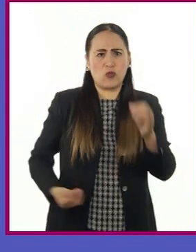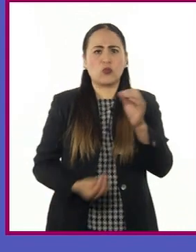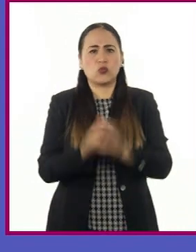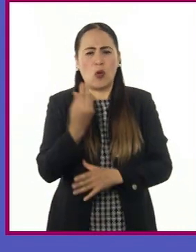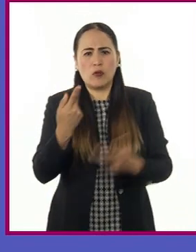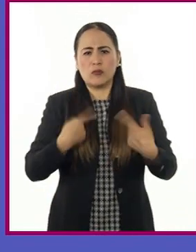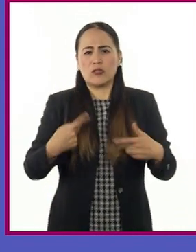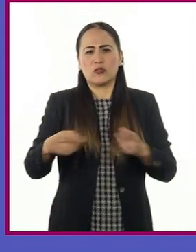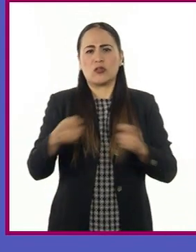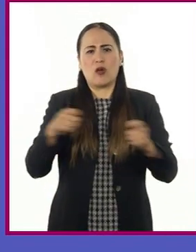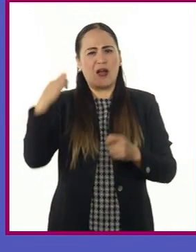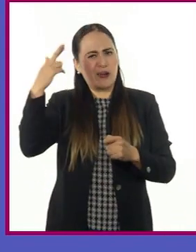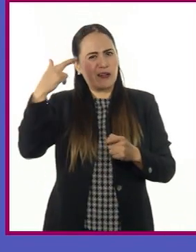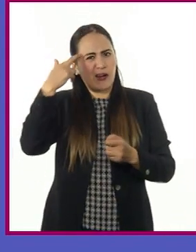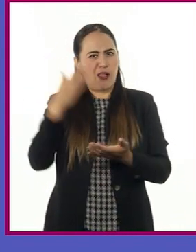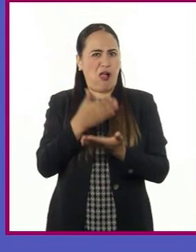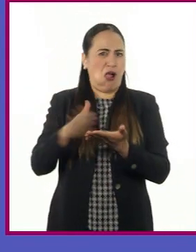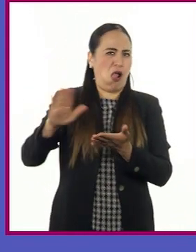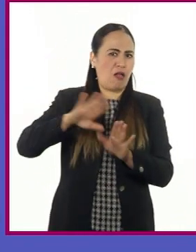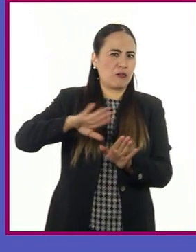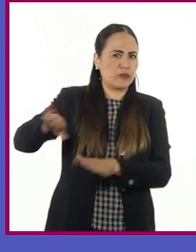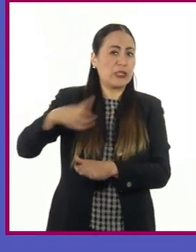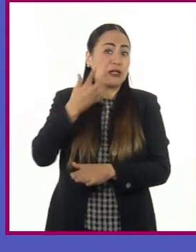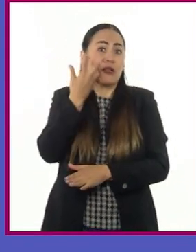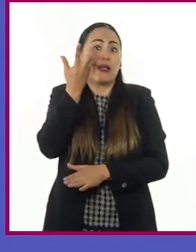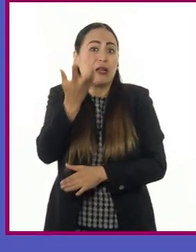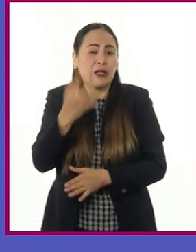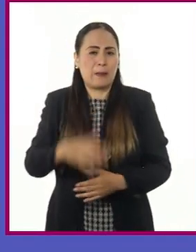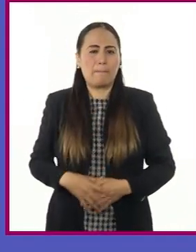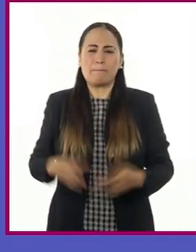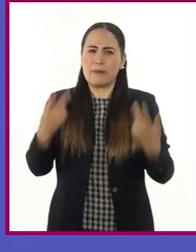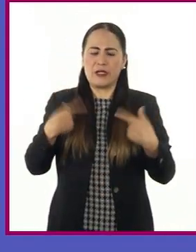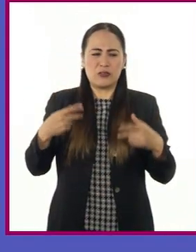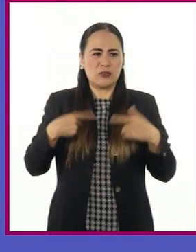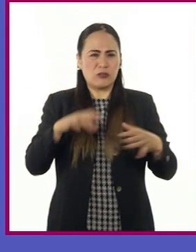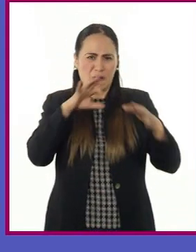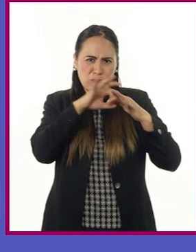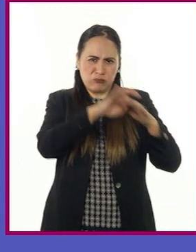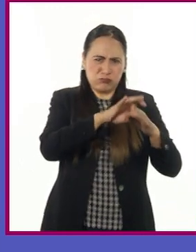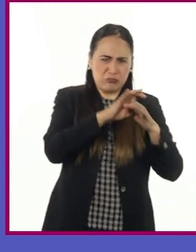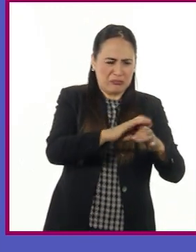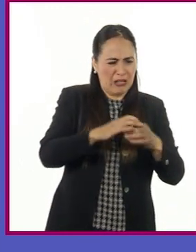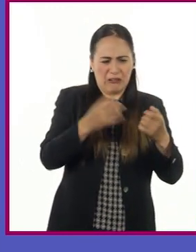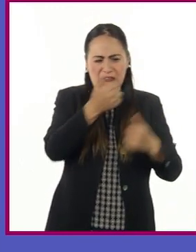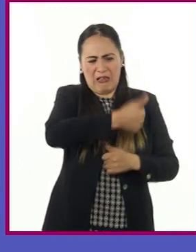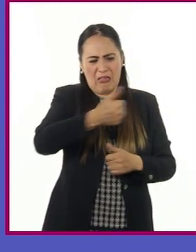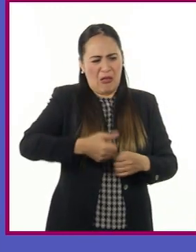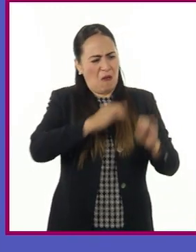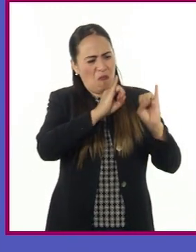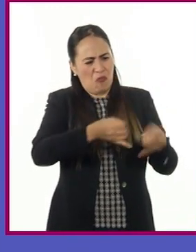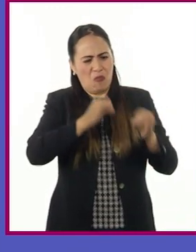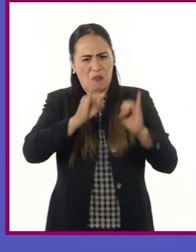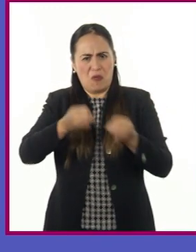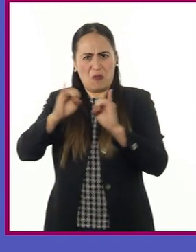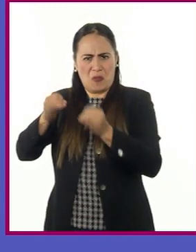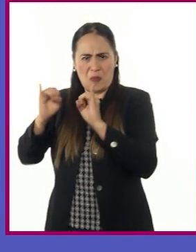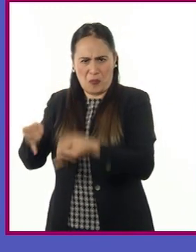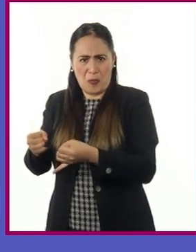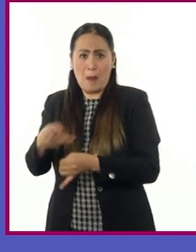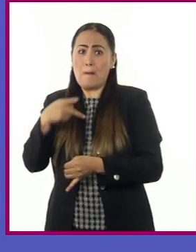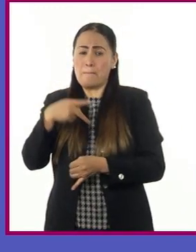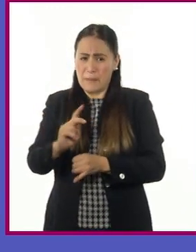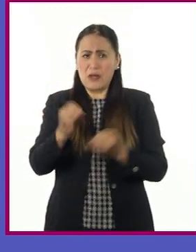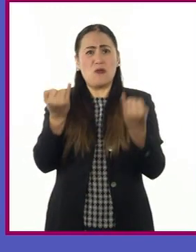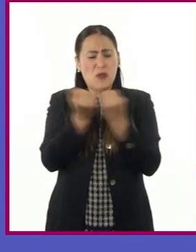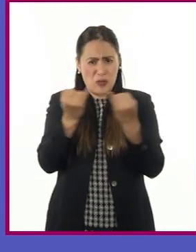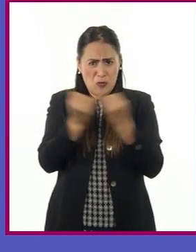monarquías. Sus seguidores desarrollaron un feroz individualismo, pero al mismo tiempo defendieron la